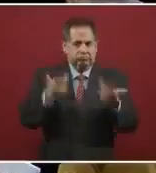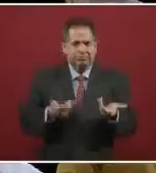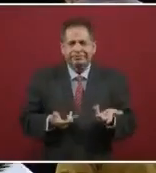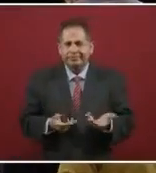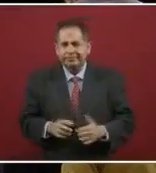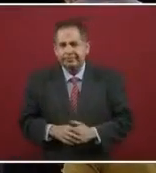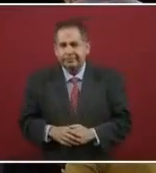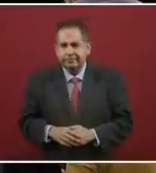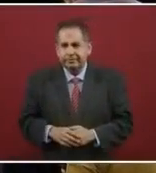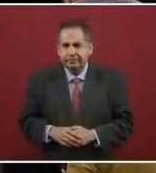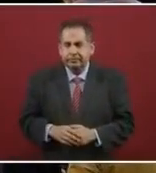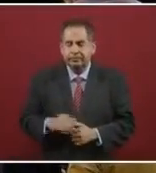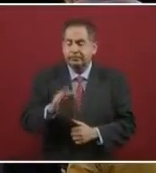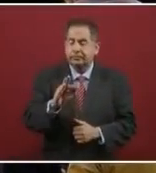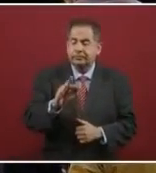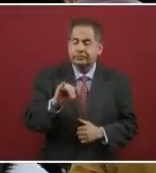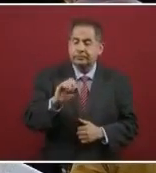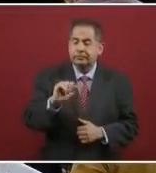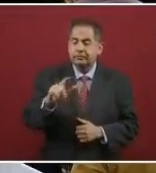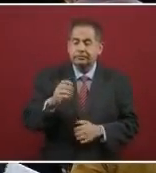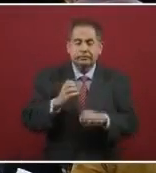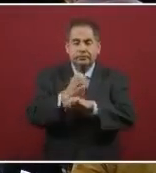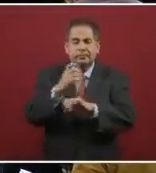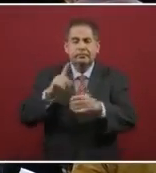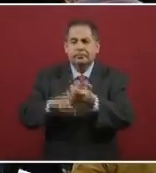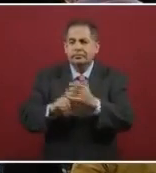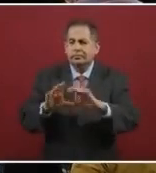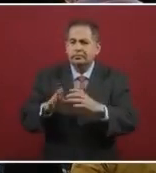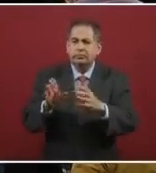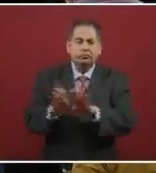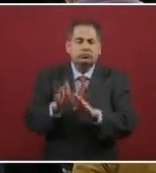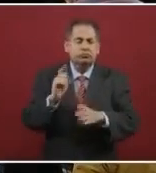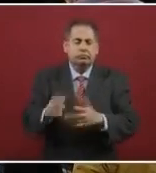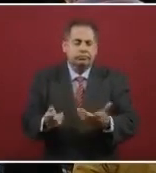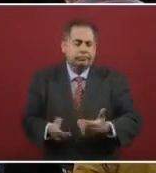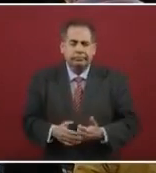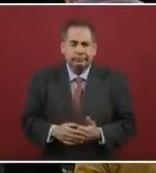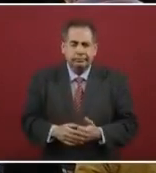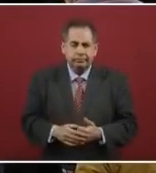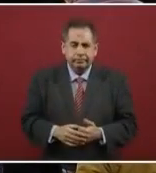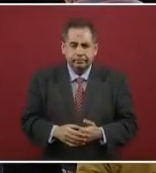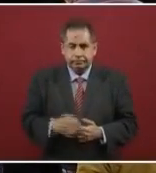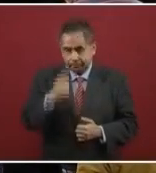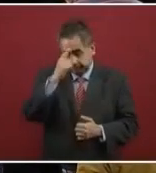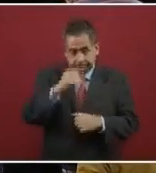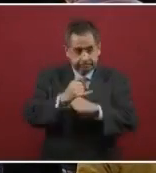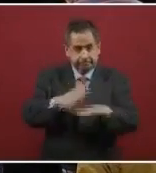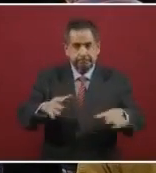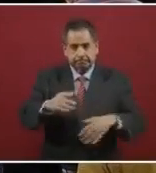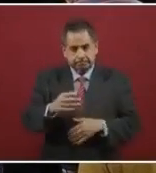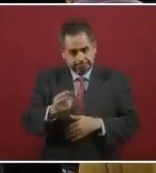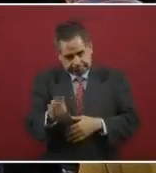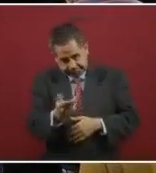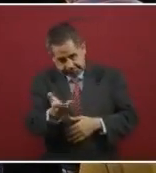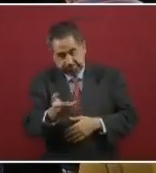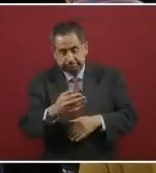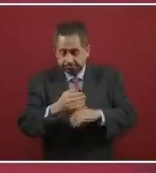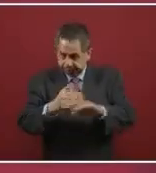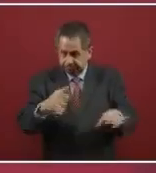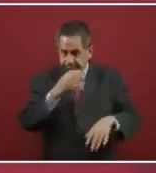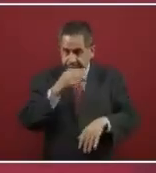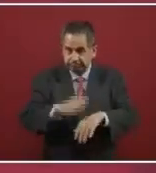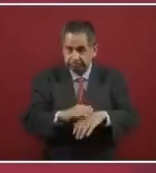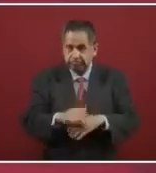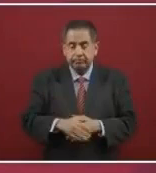Es el fiscal estatal. ¿Cómo es eso, es atender el problema? Para información de usted,